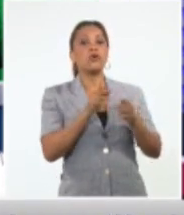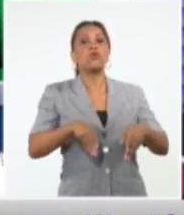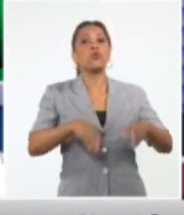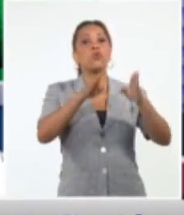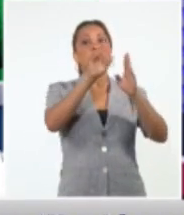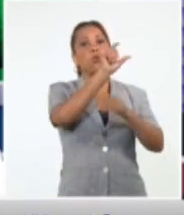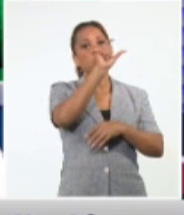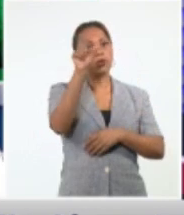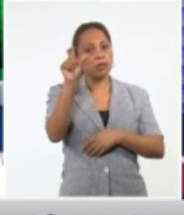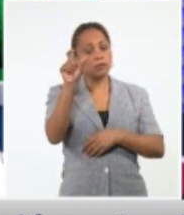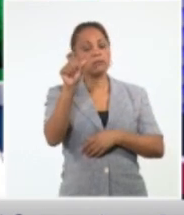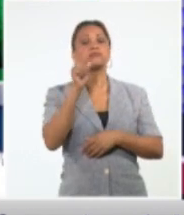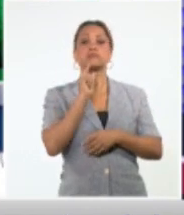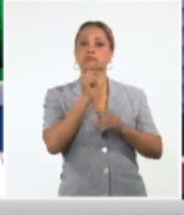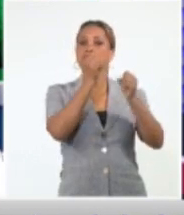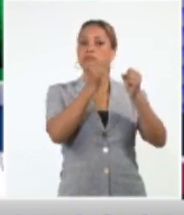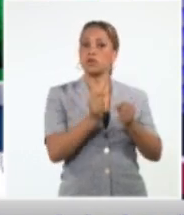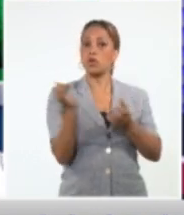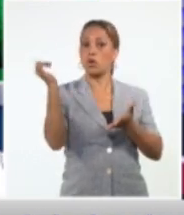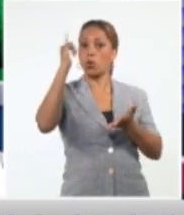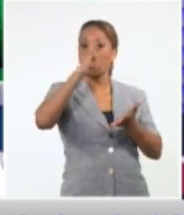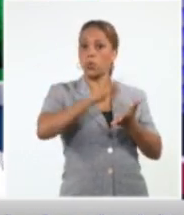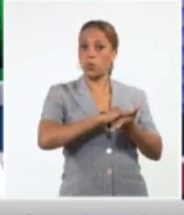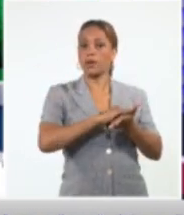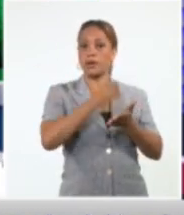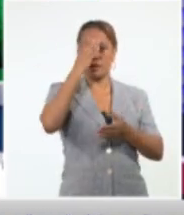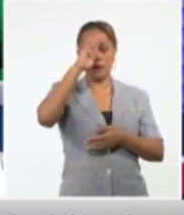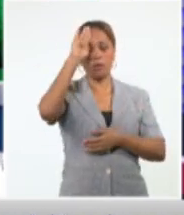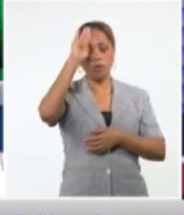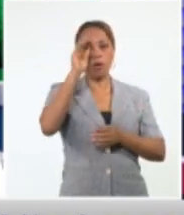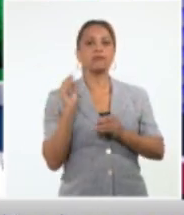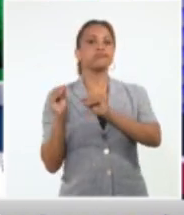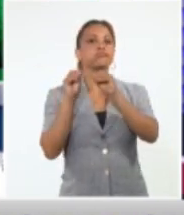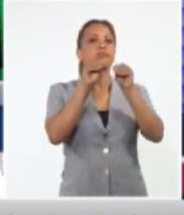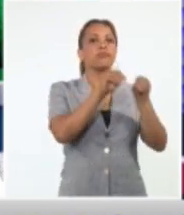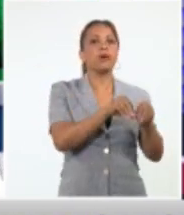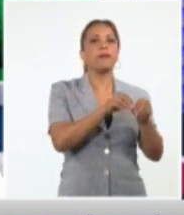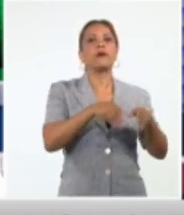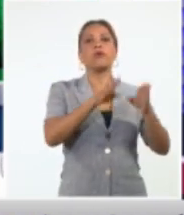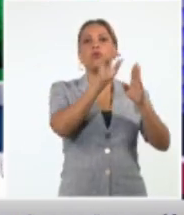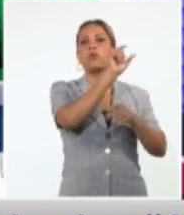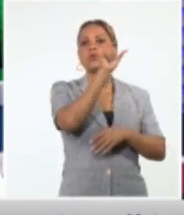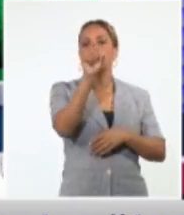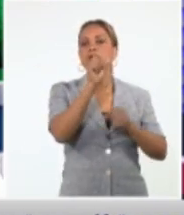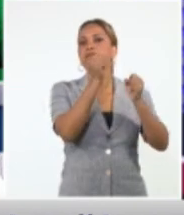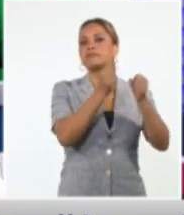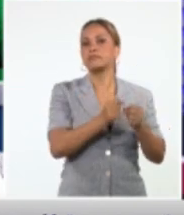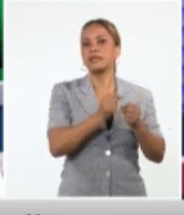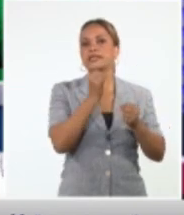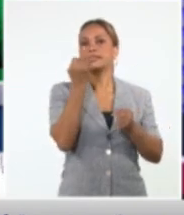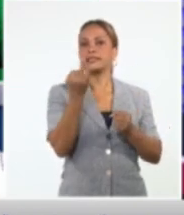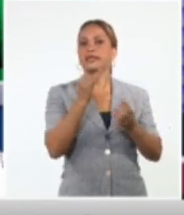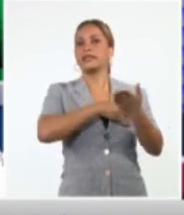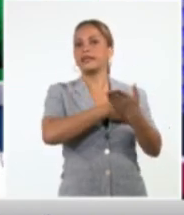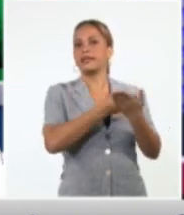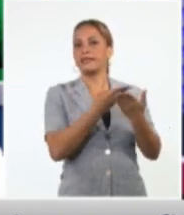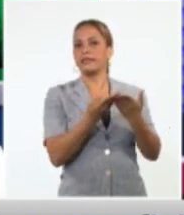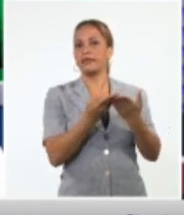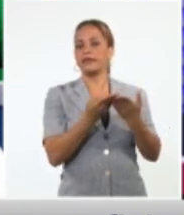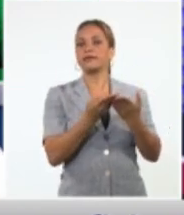al efecto, asumiendo el viajero los gastos de alojamiento y transportación.